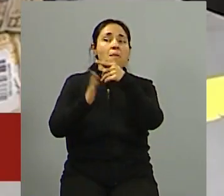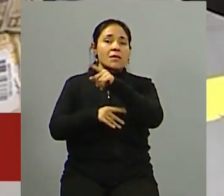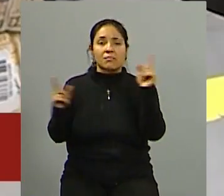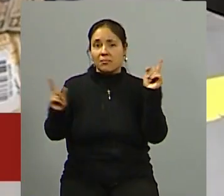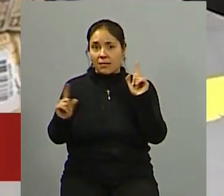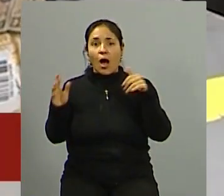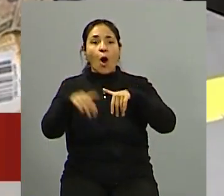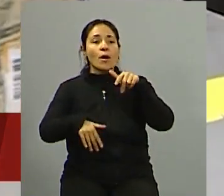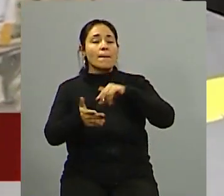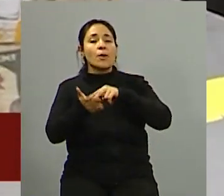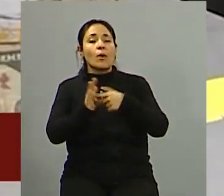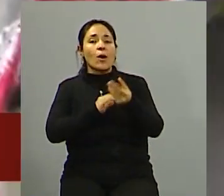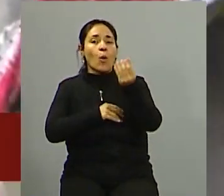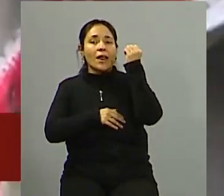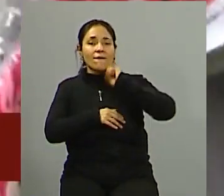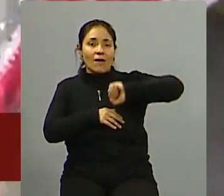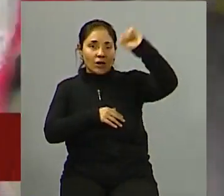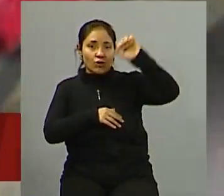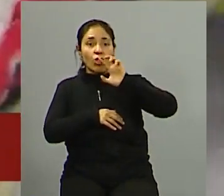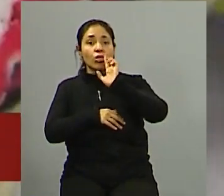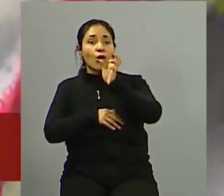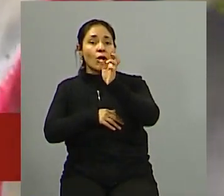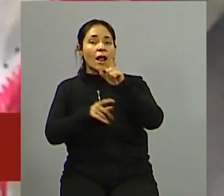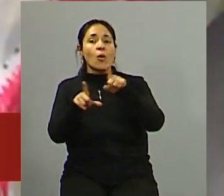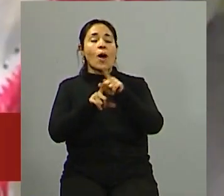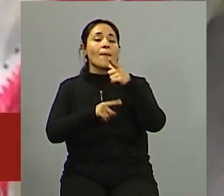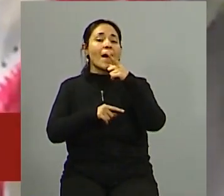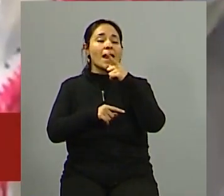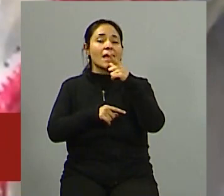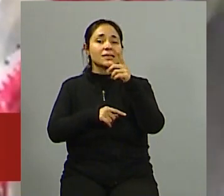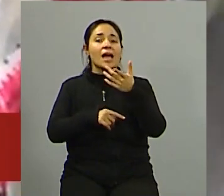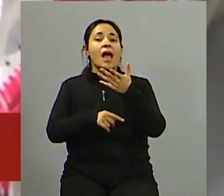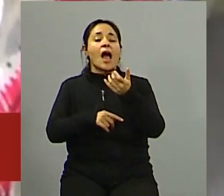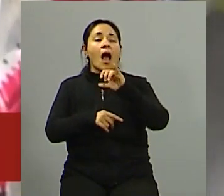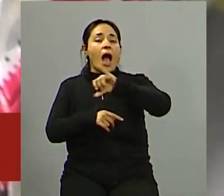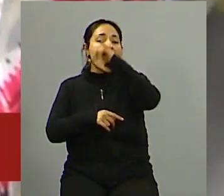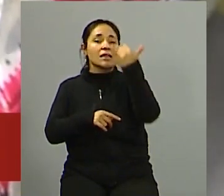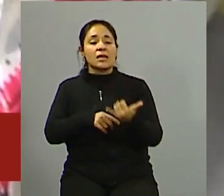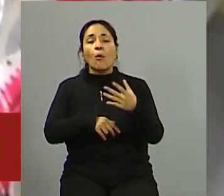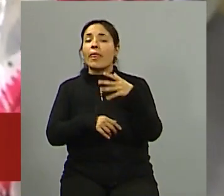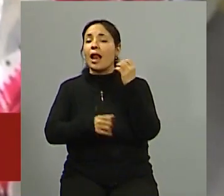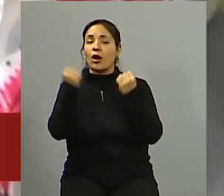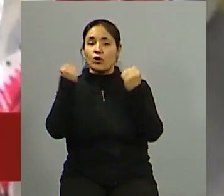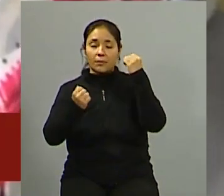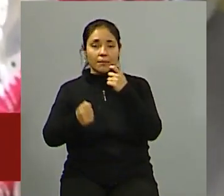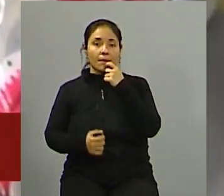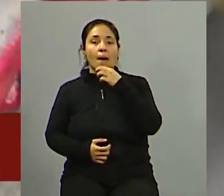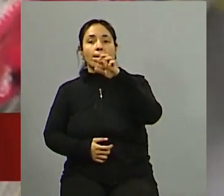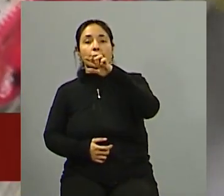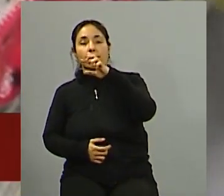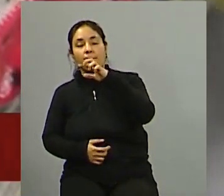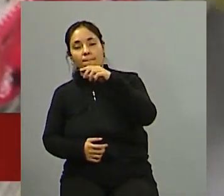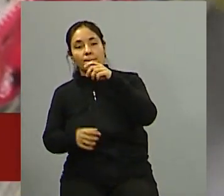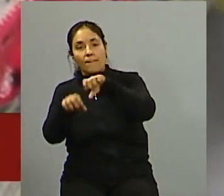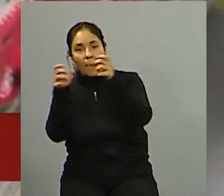inflación. Y nosotros tenemos que pensar al dólar como si fuera un activo más de la economía. Así como sube el precio del pan, sube el precio del tomate, sube el precio de la